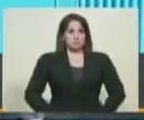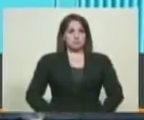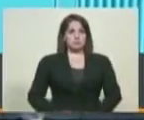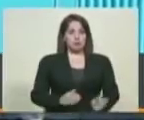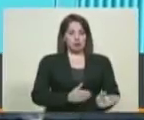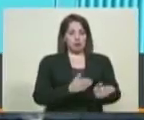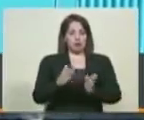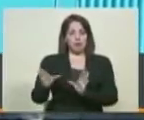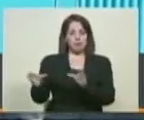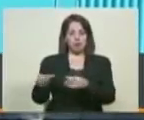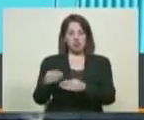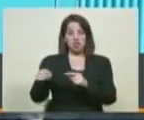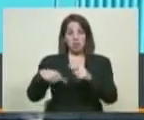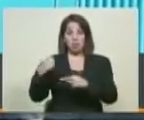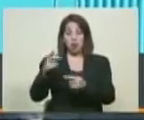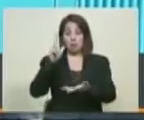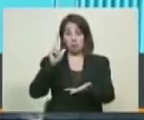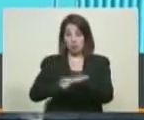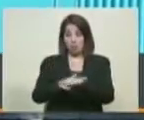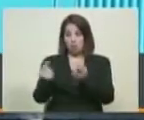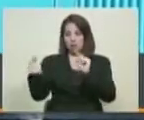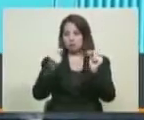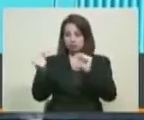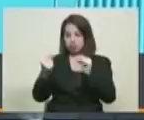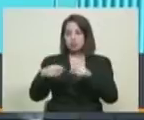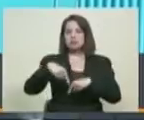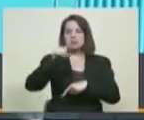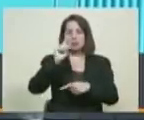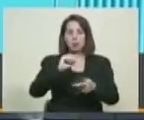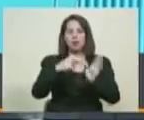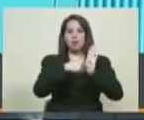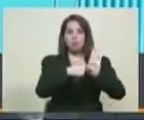diferido, preaprobado, correcto.